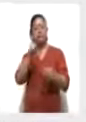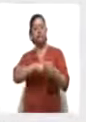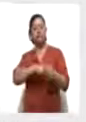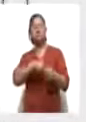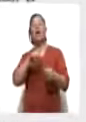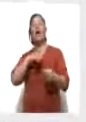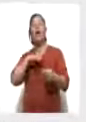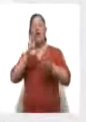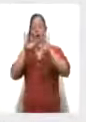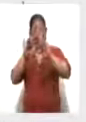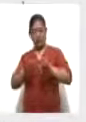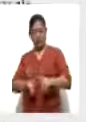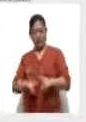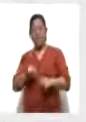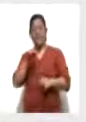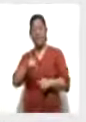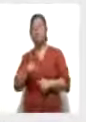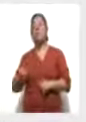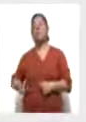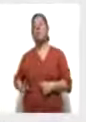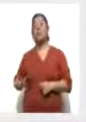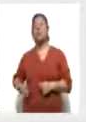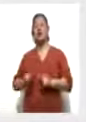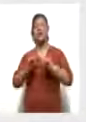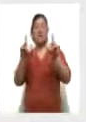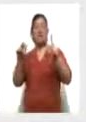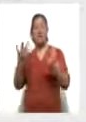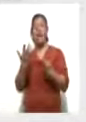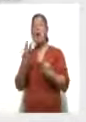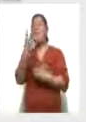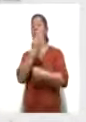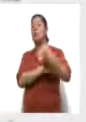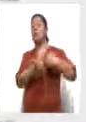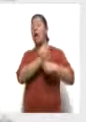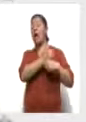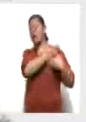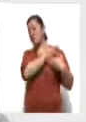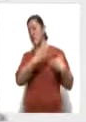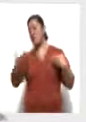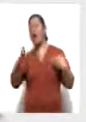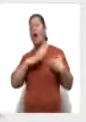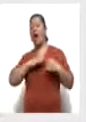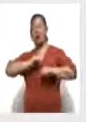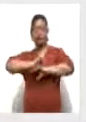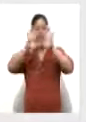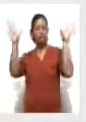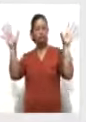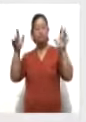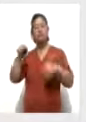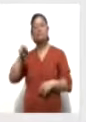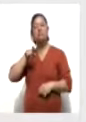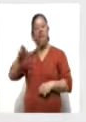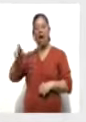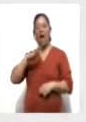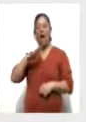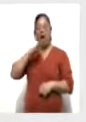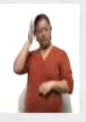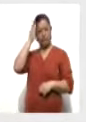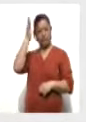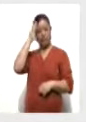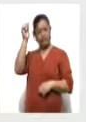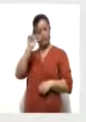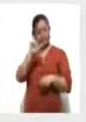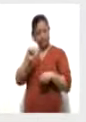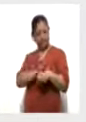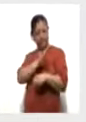documento que los resultados del gobierno de Tlaxcala en los últimos 4 años avalan la transparencia de su actuar al frente de la administración estatal